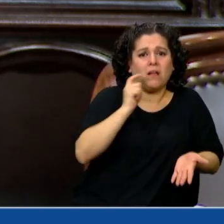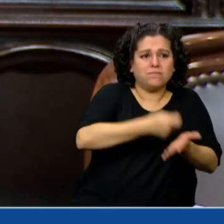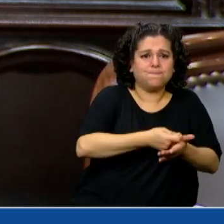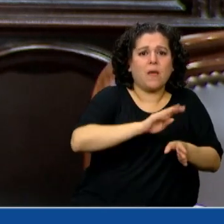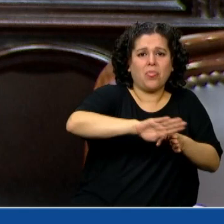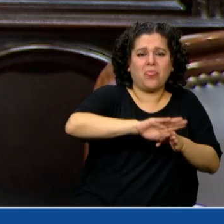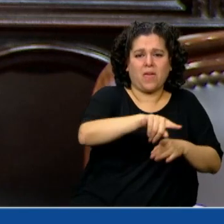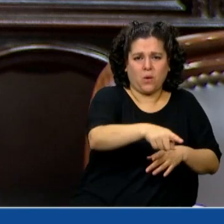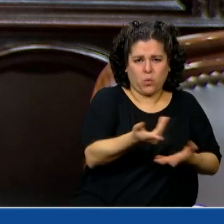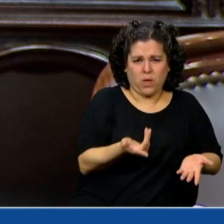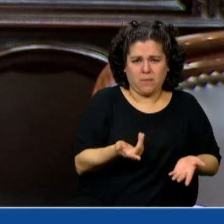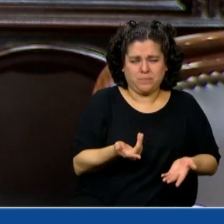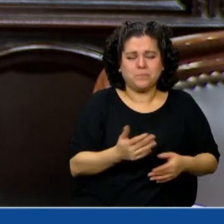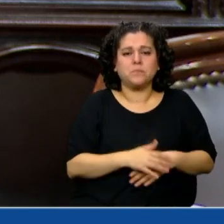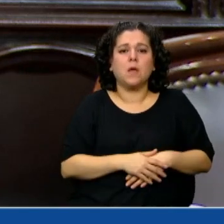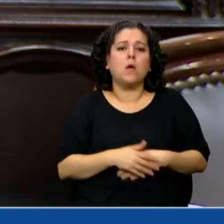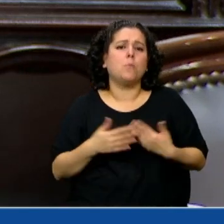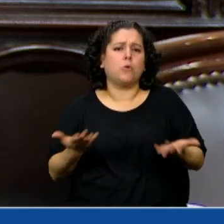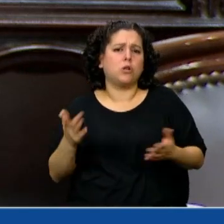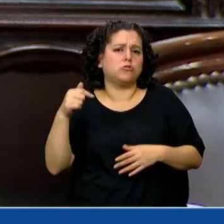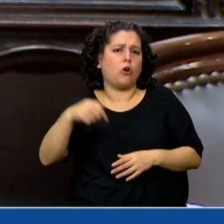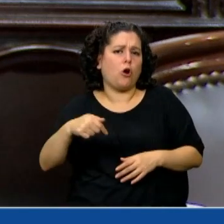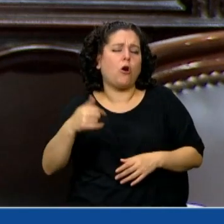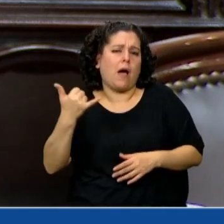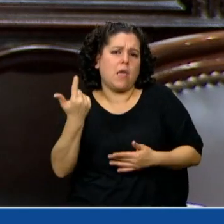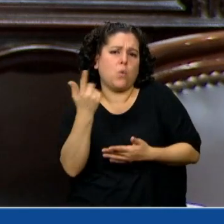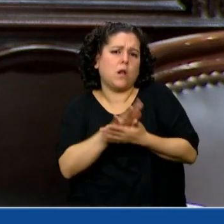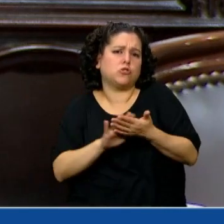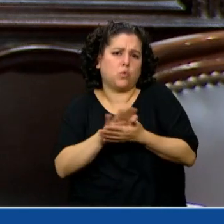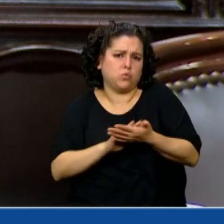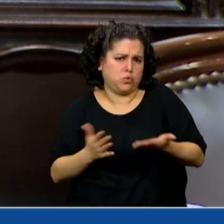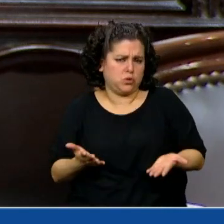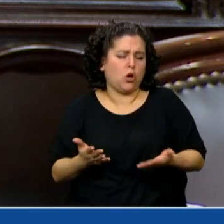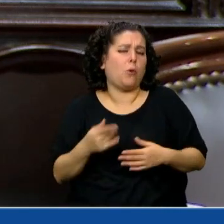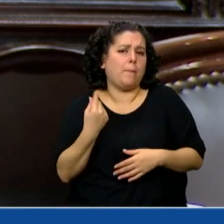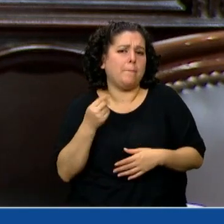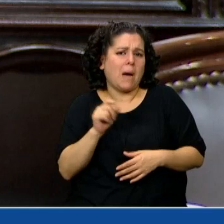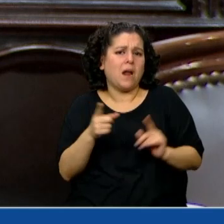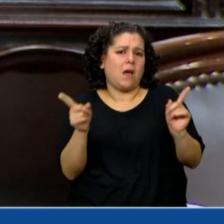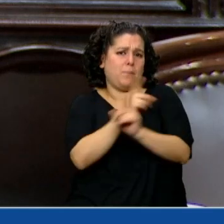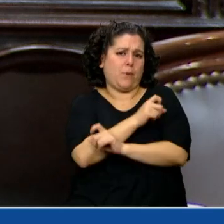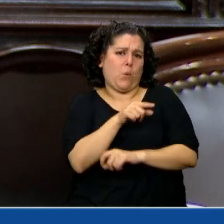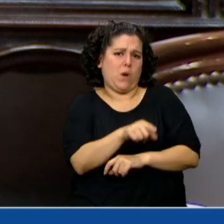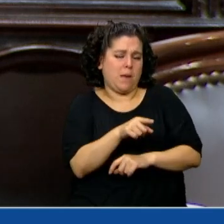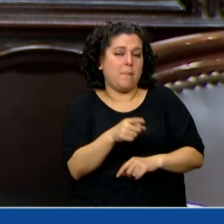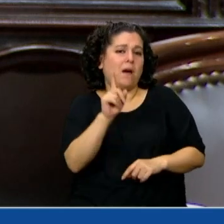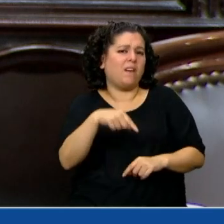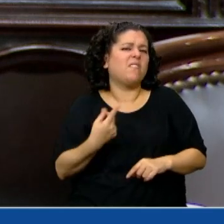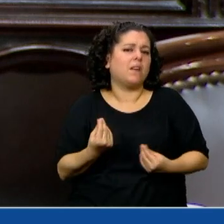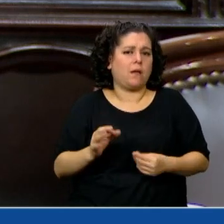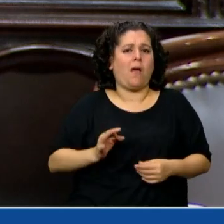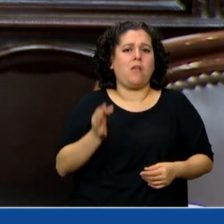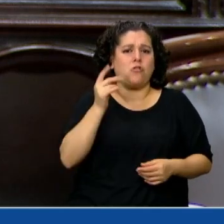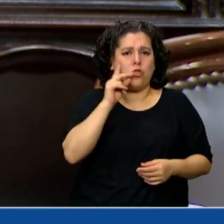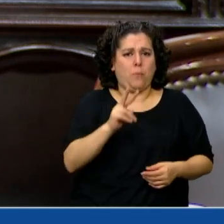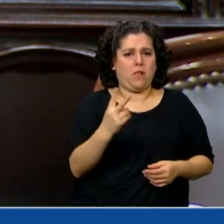de este tipo de crédito. Lo que estamos encontrando hoy, una solución a esta problemática que viene del año